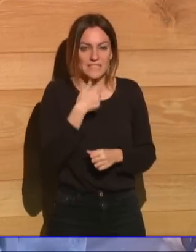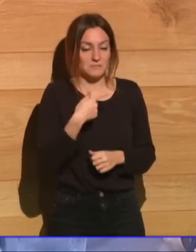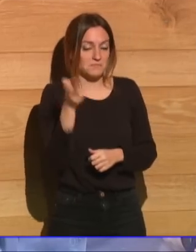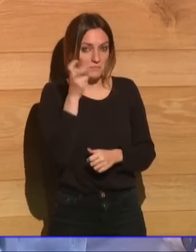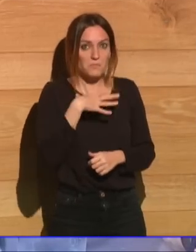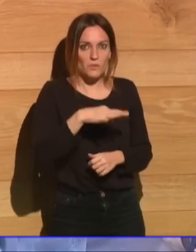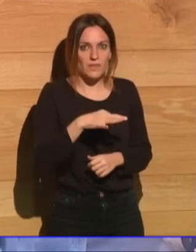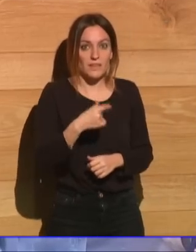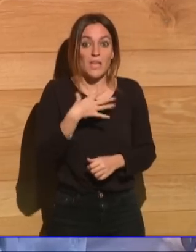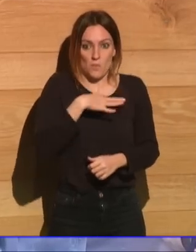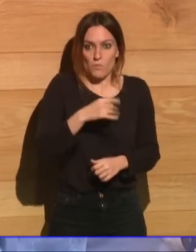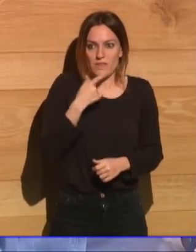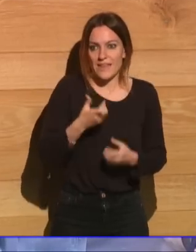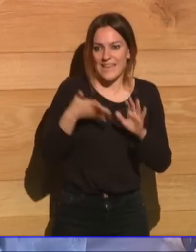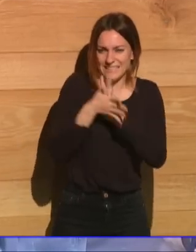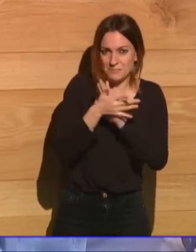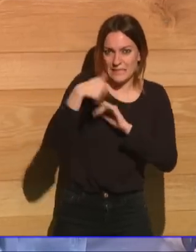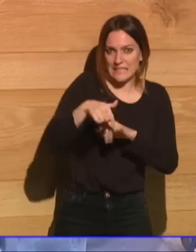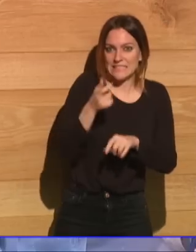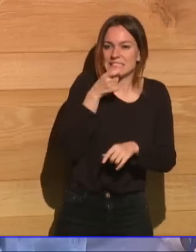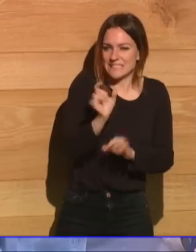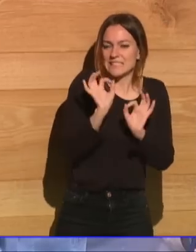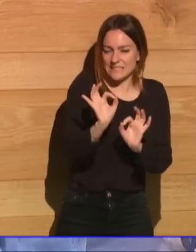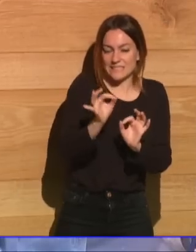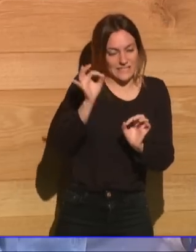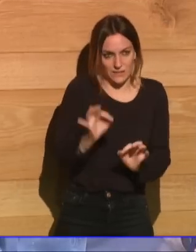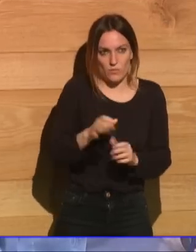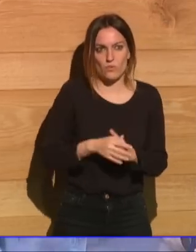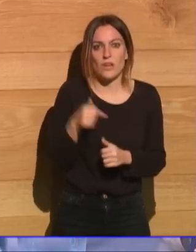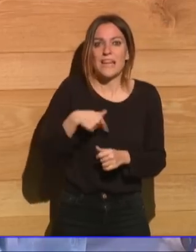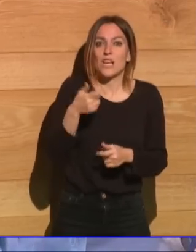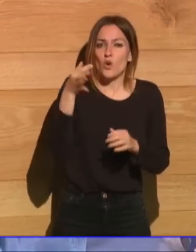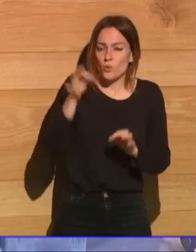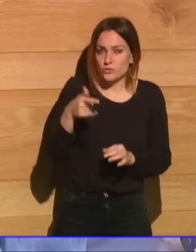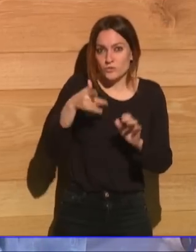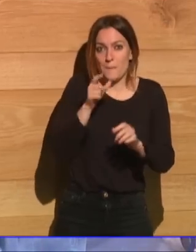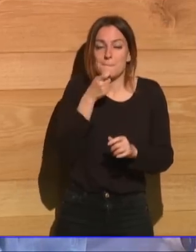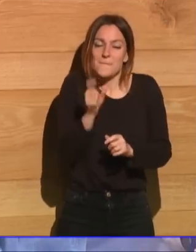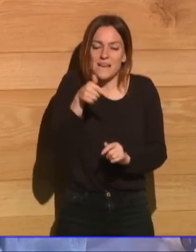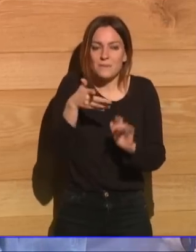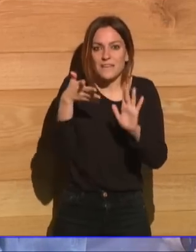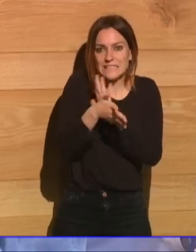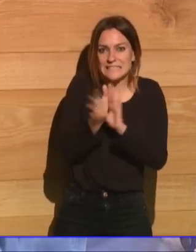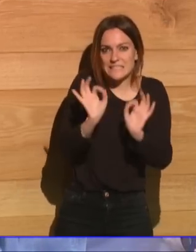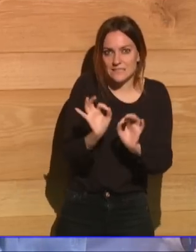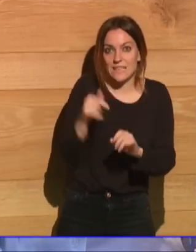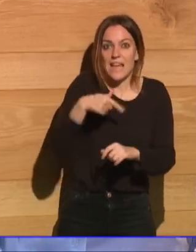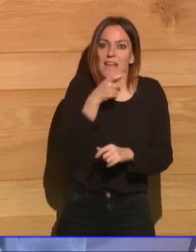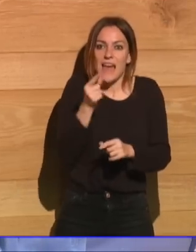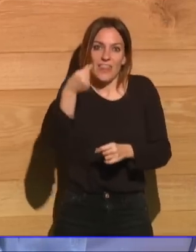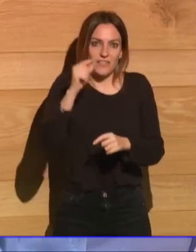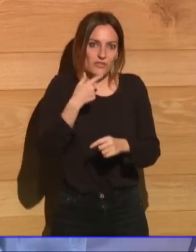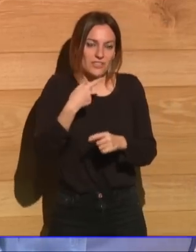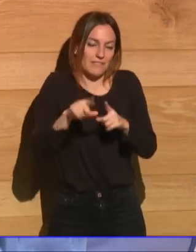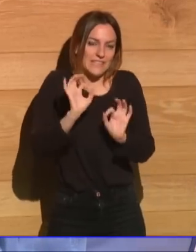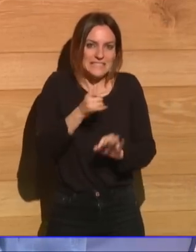decir cuáles son los matices Claro, de esa ¿cuál expresión sería? aplicadas ¿Qué a según significa qué exactamente contexto. parroquial? Ah, es que además es no es parroquial, literalmente- es parroquial. Parroquial.